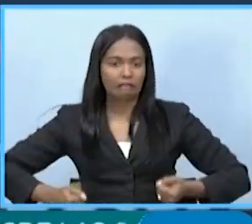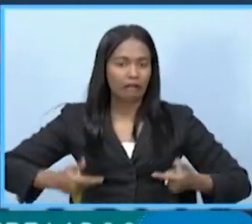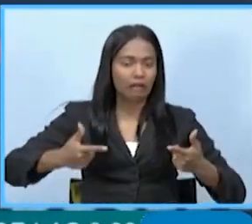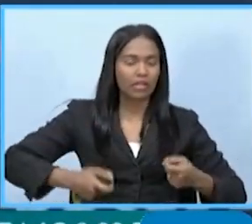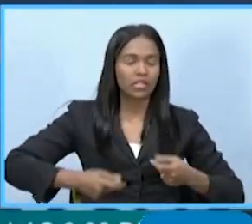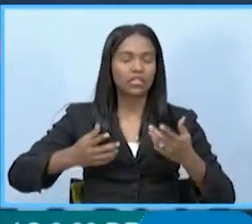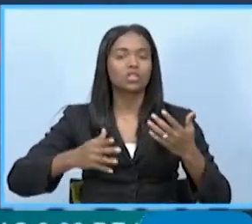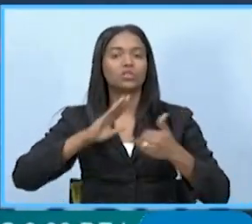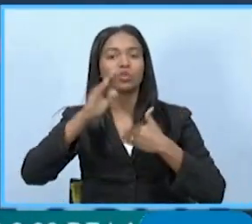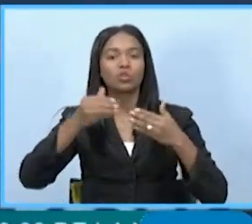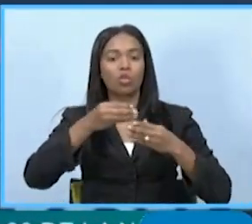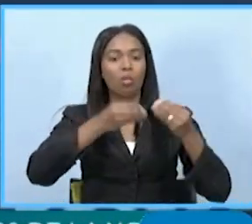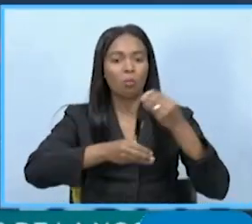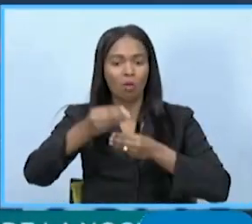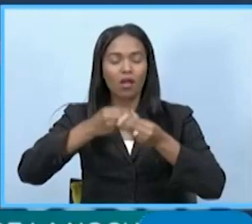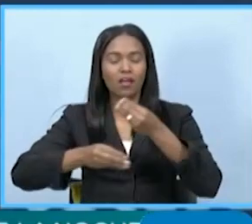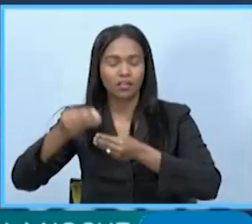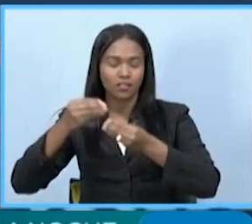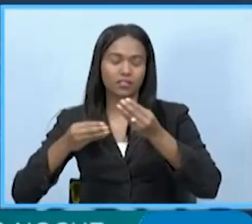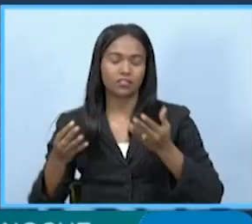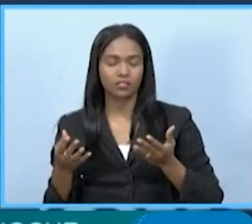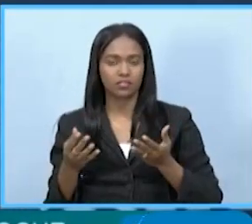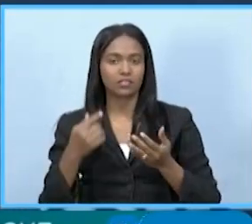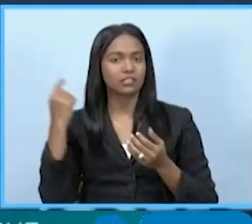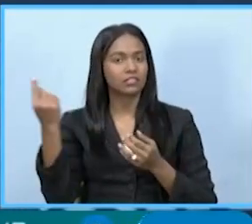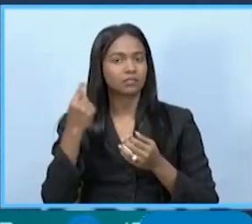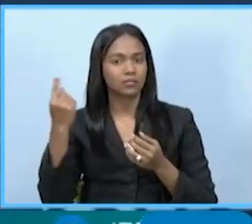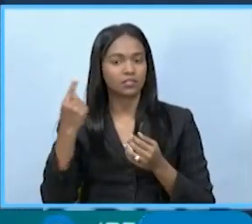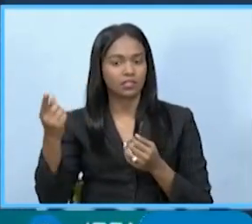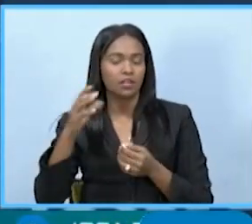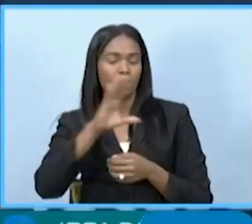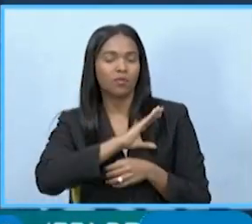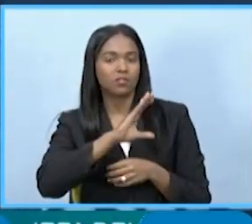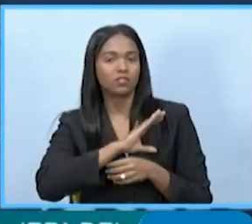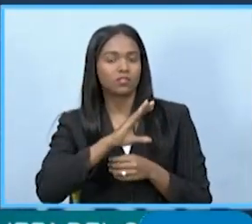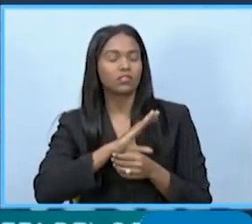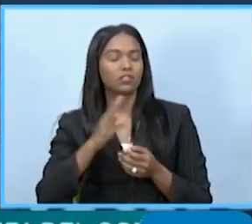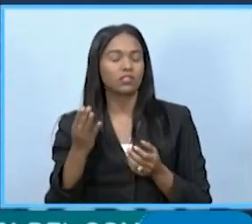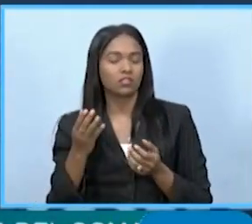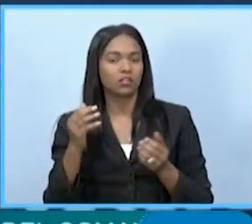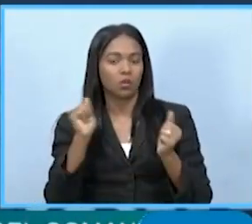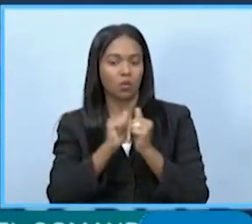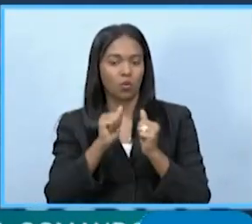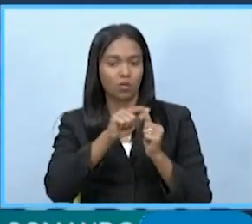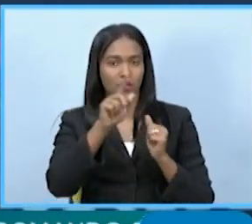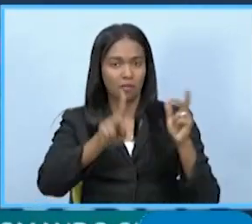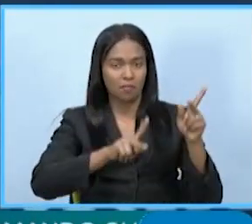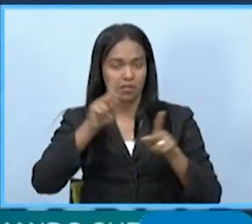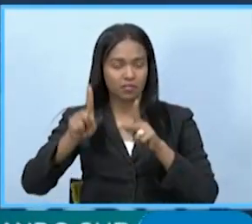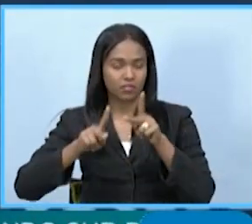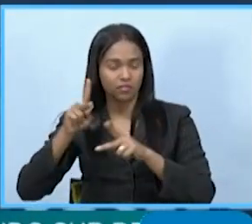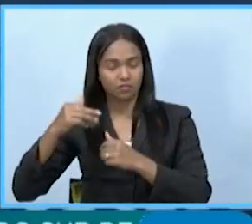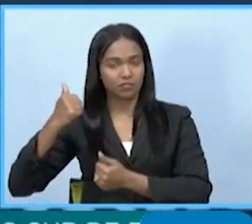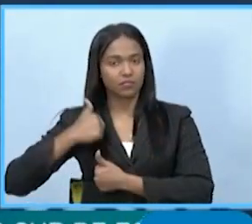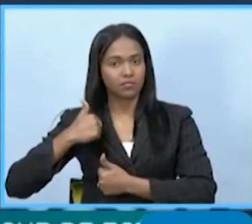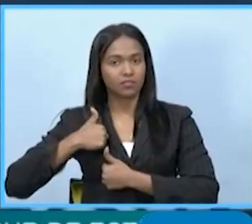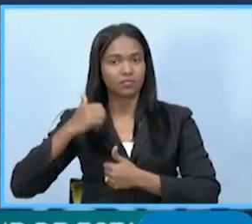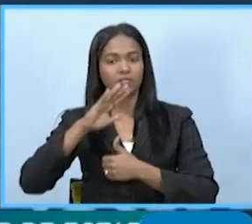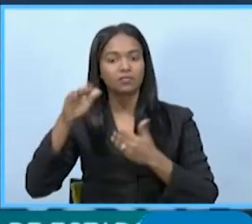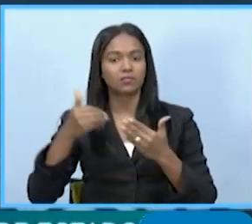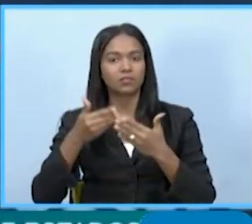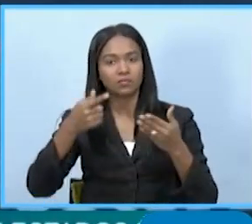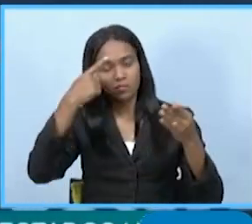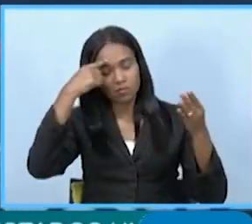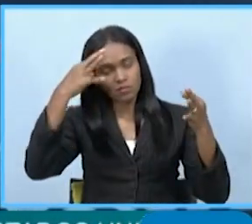en todo el comercio. Siempre la policía y los órganos de Fuerza Armada toman